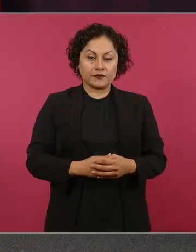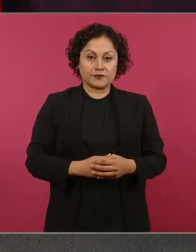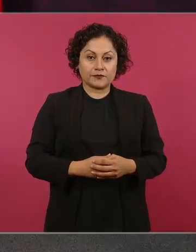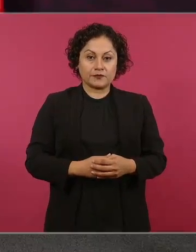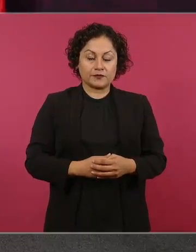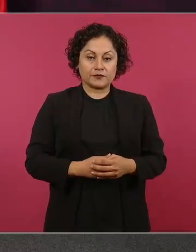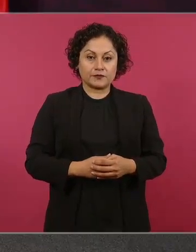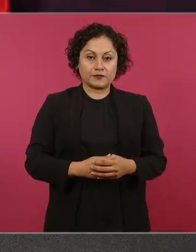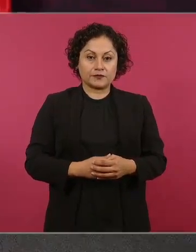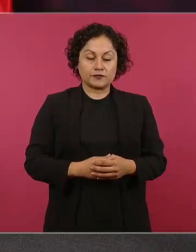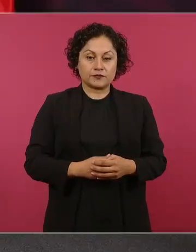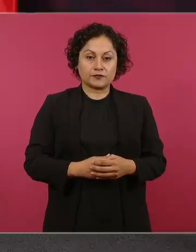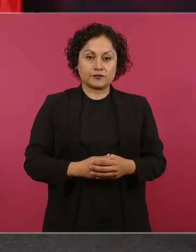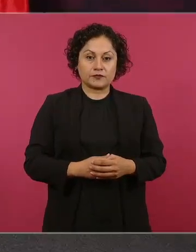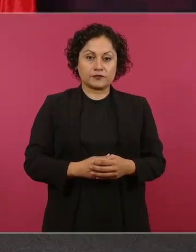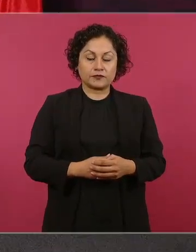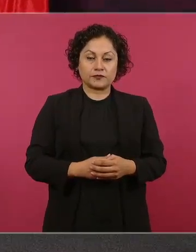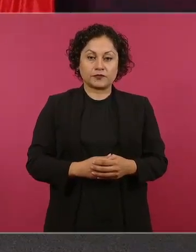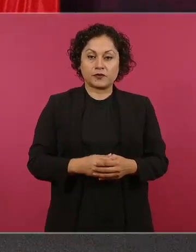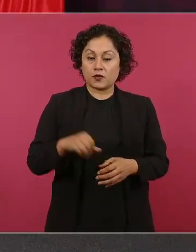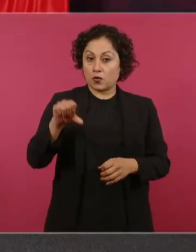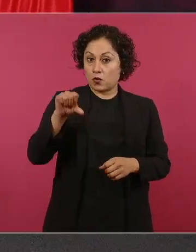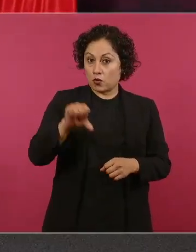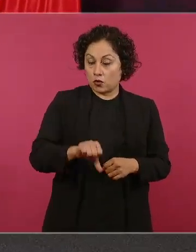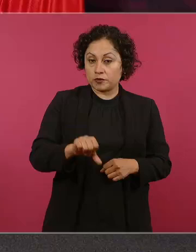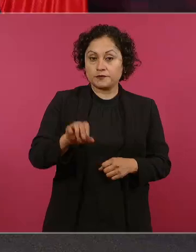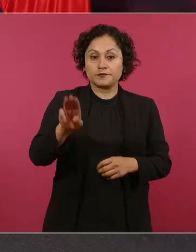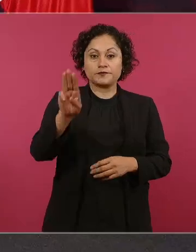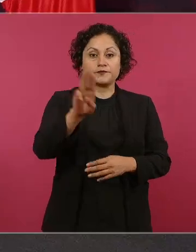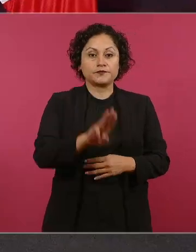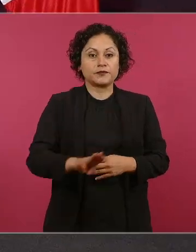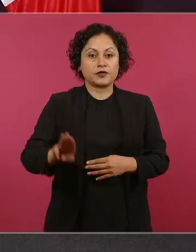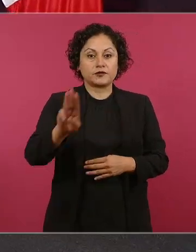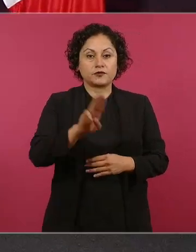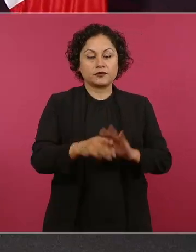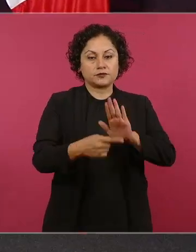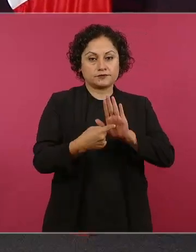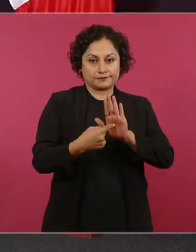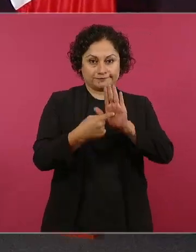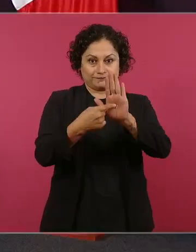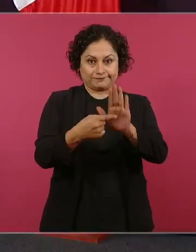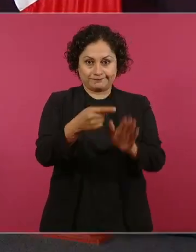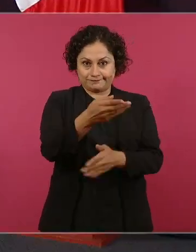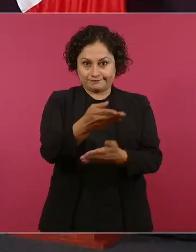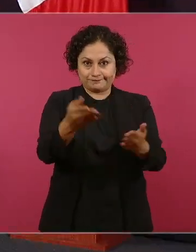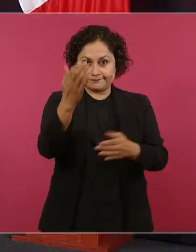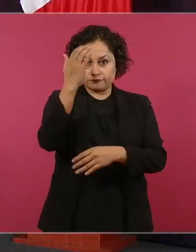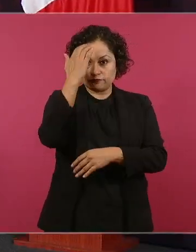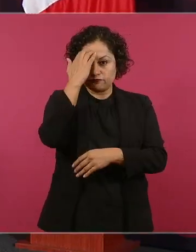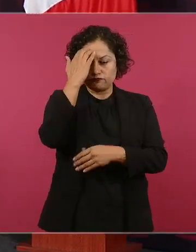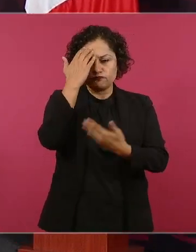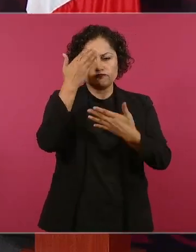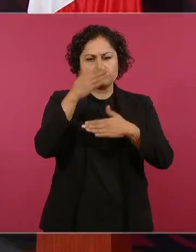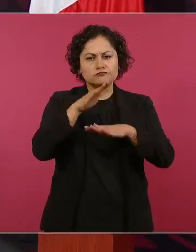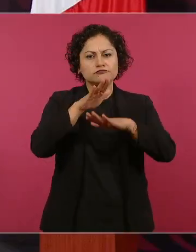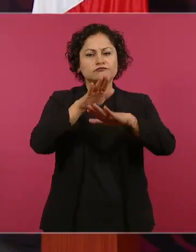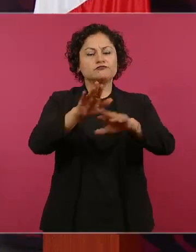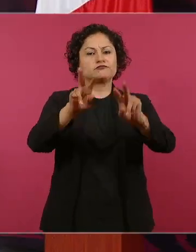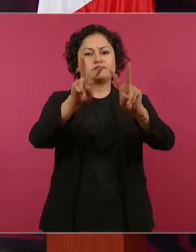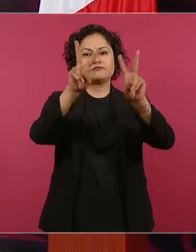vamos a dar a conocer hoy, miércoles, como siempre, el quién es quién en las